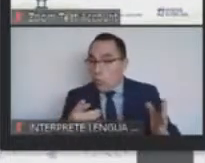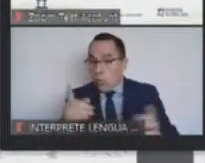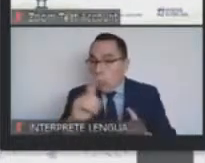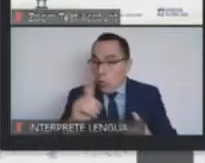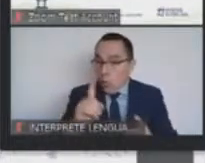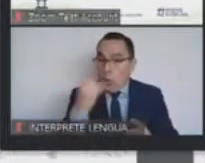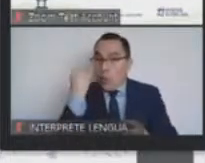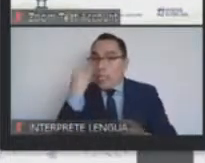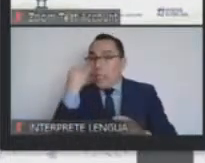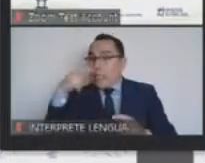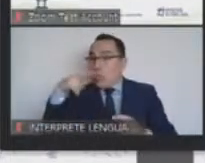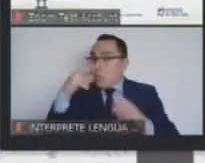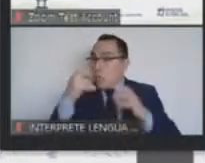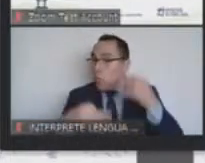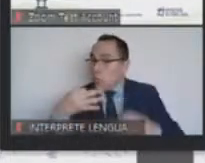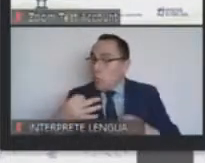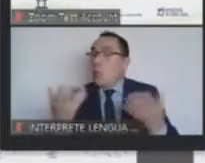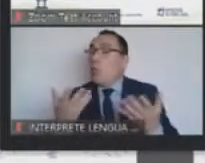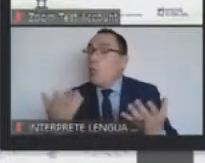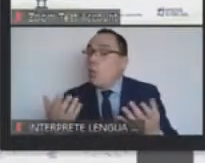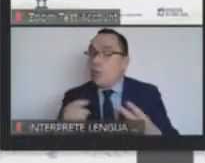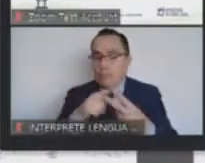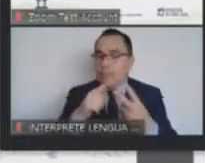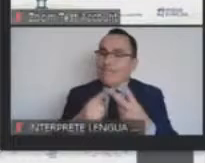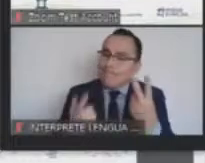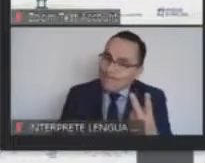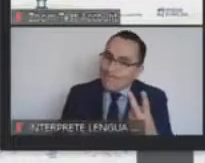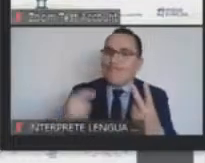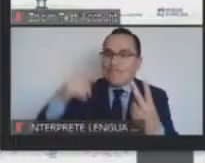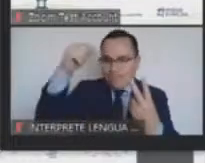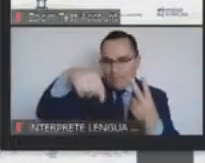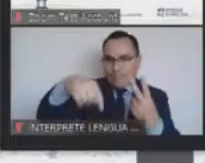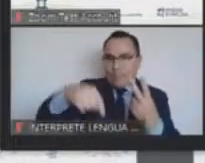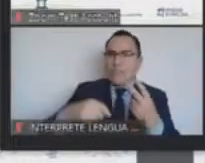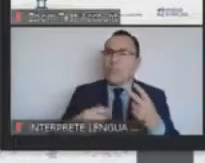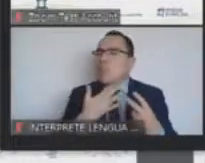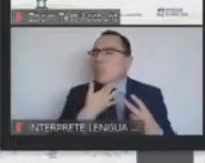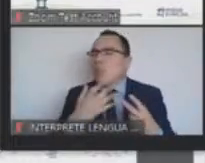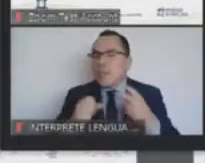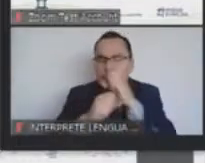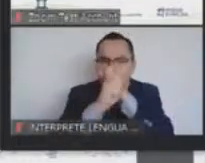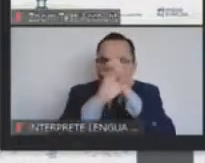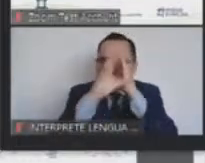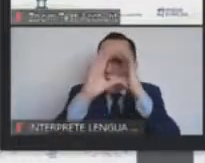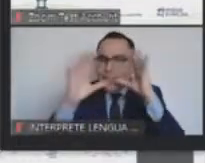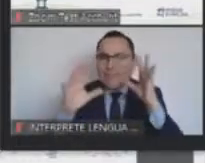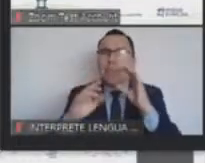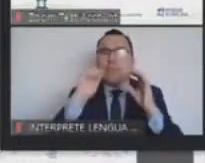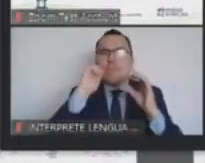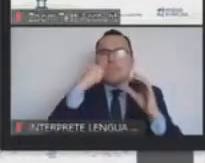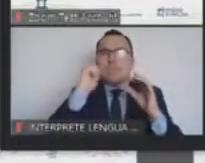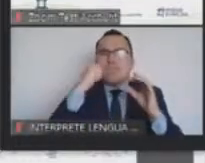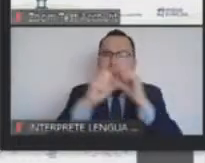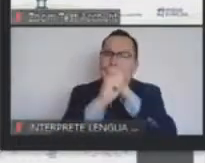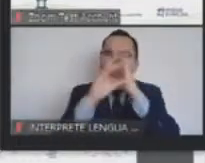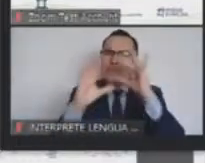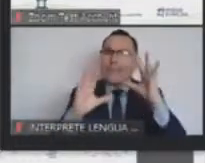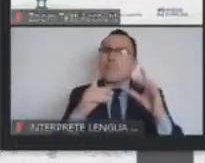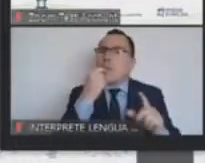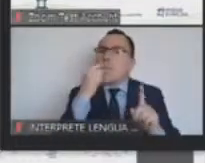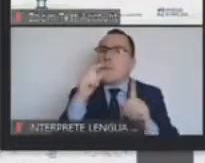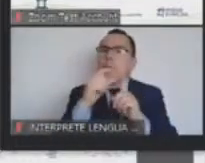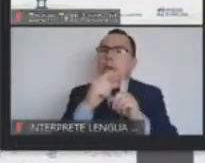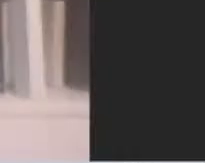otro tema. Entonces la pregunta es, ¿por qué importa la transparencia? Me voy a centrar en transparencia porque ese fue el tema que se me